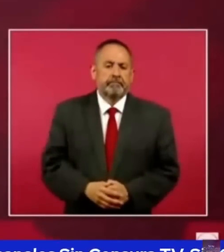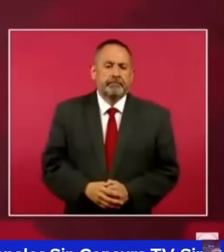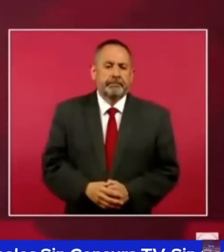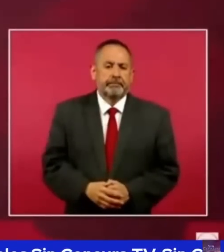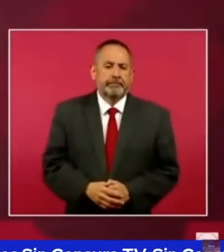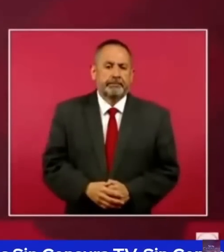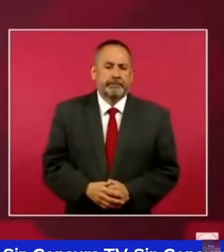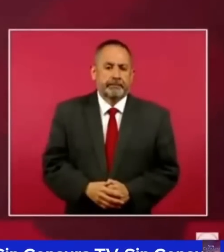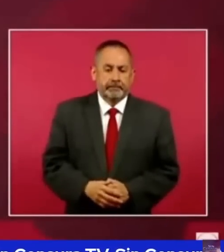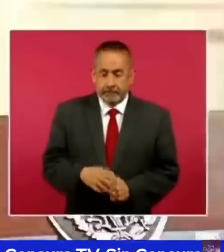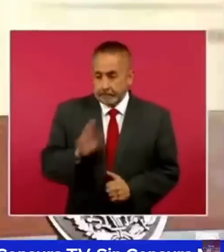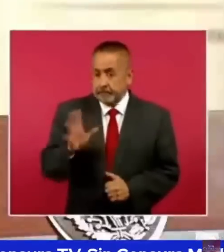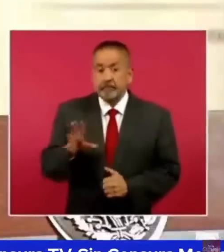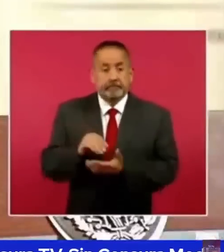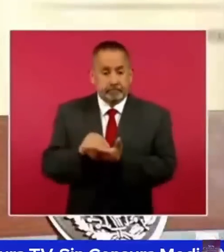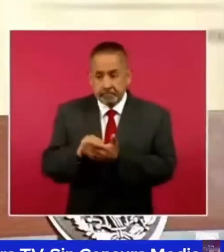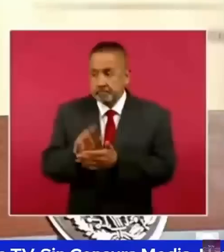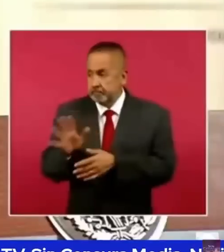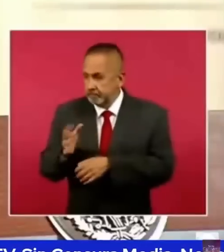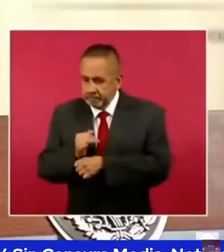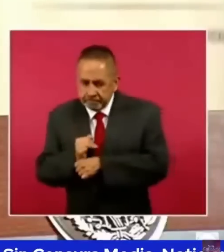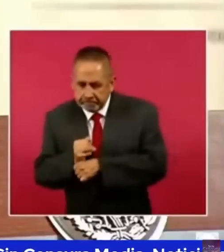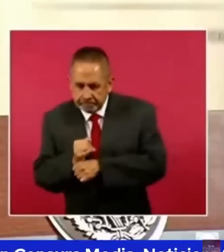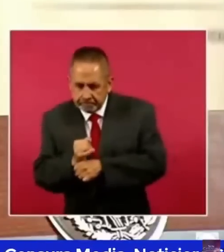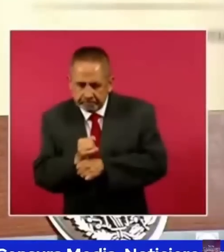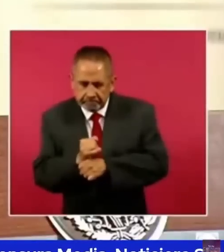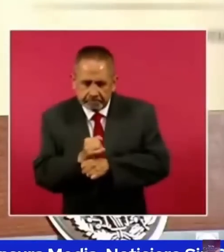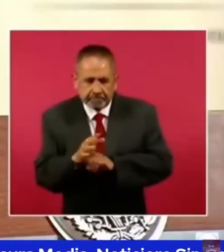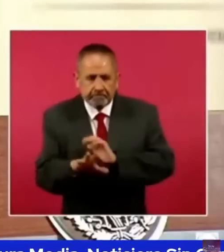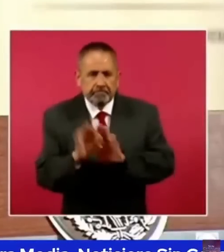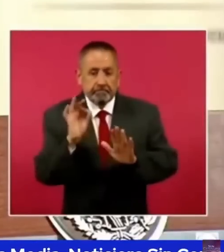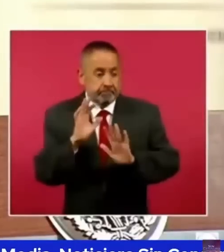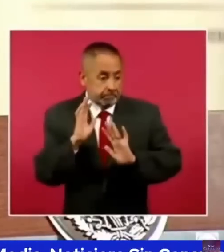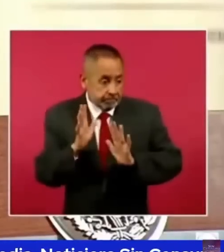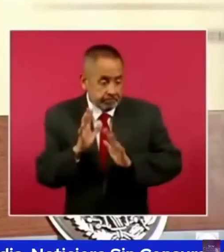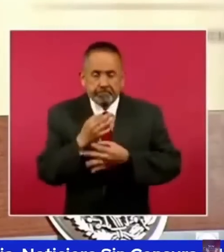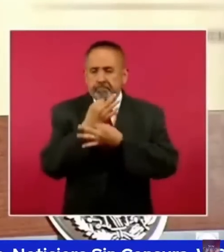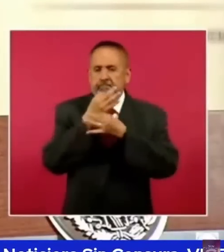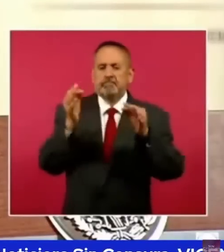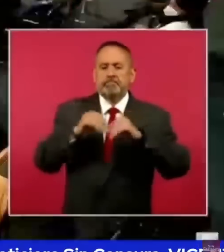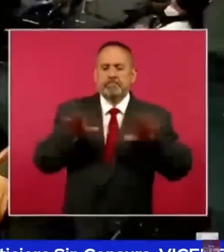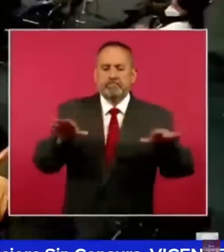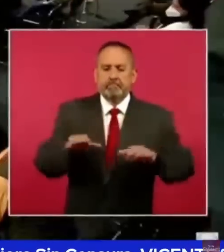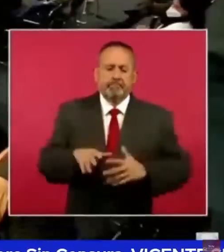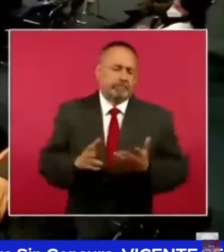Ya se está haciendo la investigación para informar.